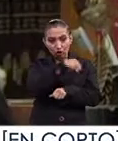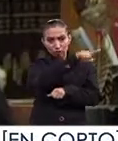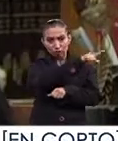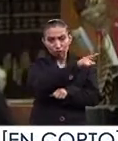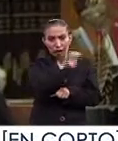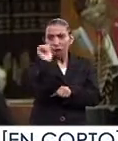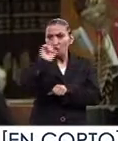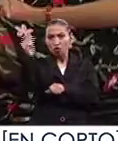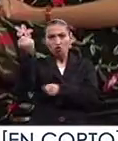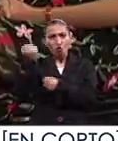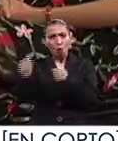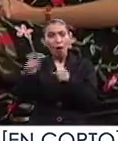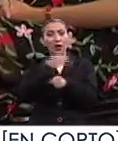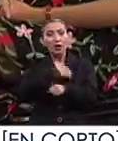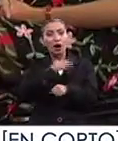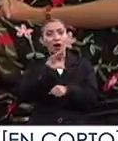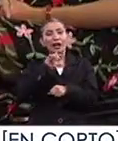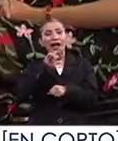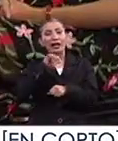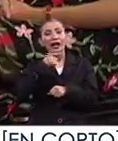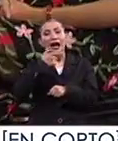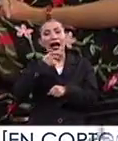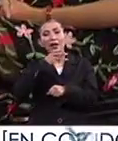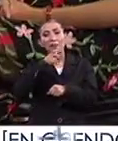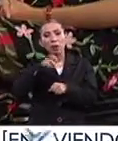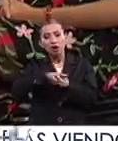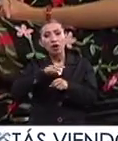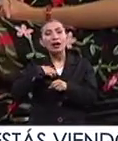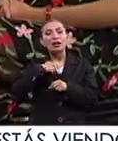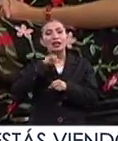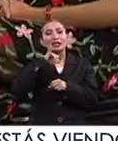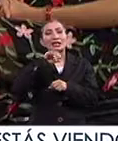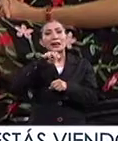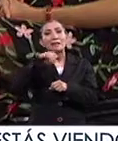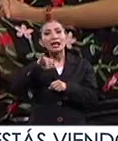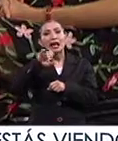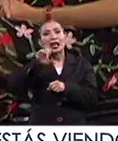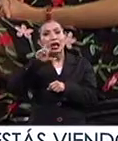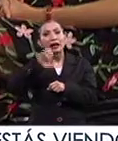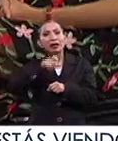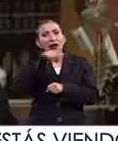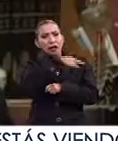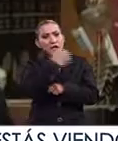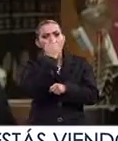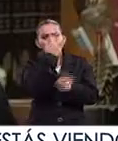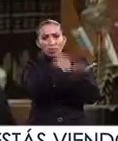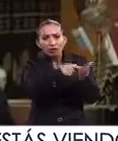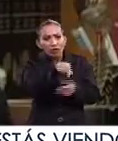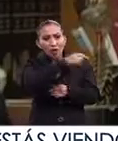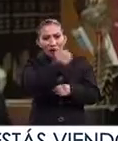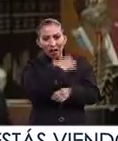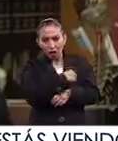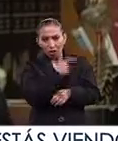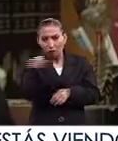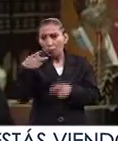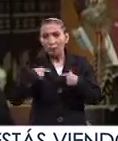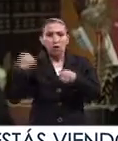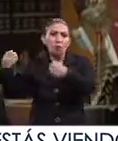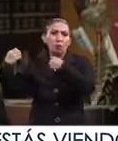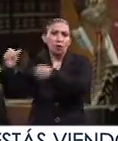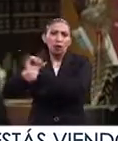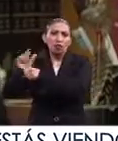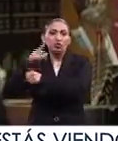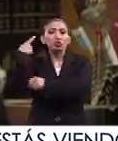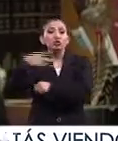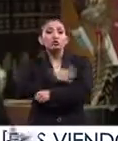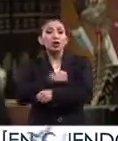de actores famosos. Estaba el hijo de Clark Gable, el hijo de Jimmy Crane en la escuela. Entonces iban, como eran gente muy ocupada, tenían